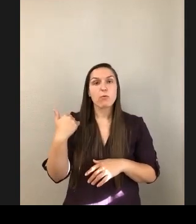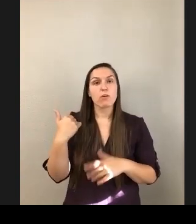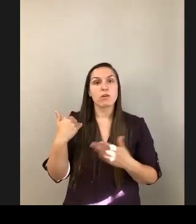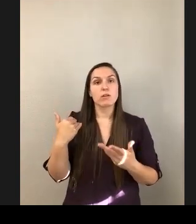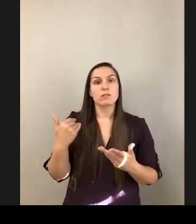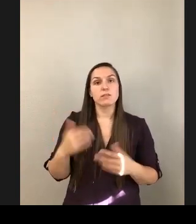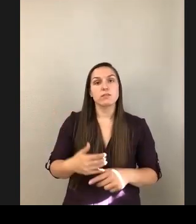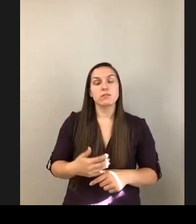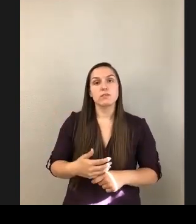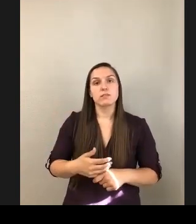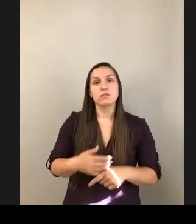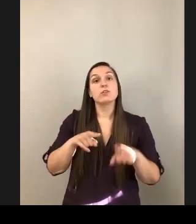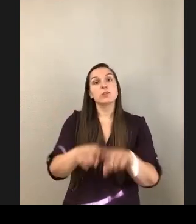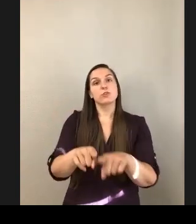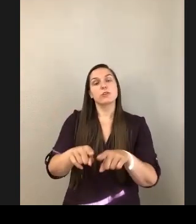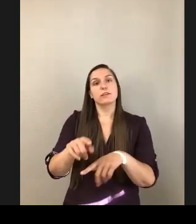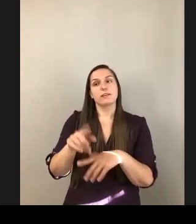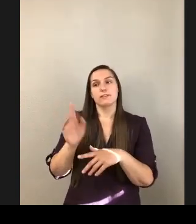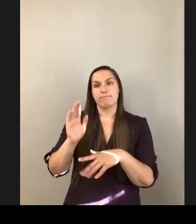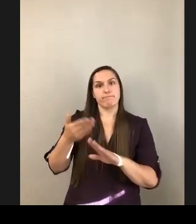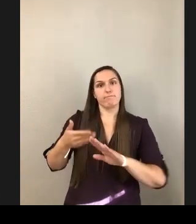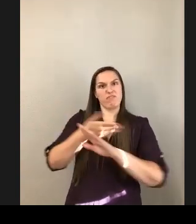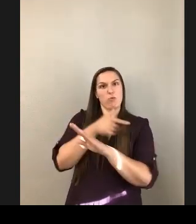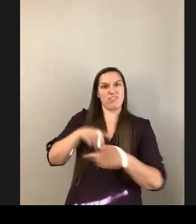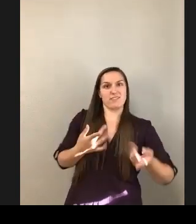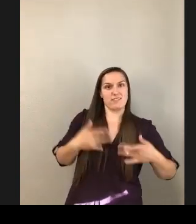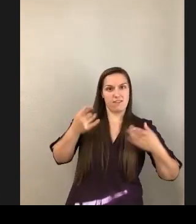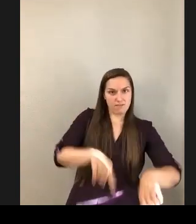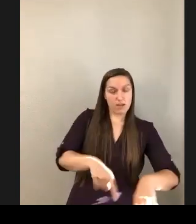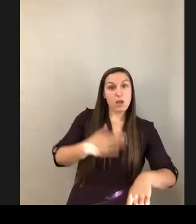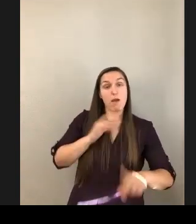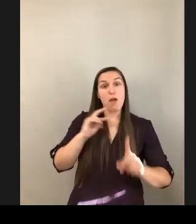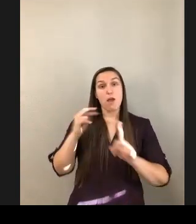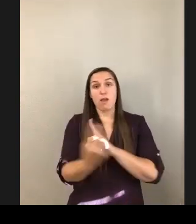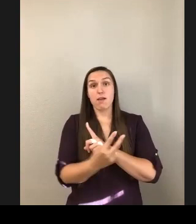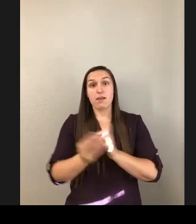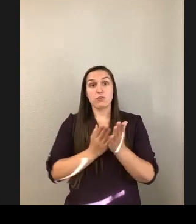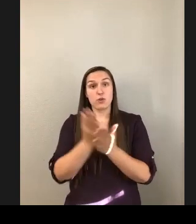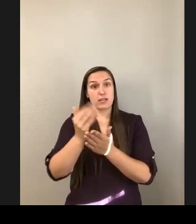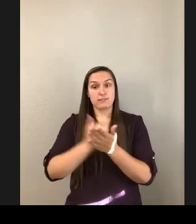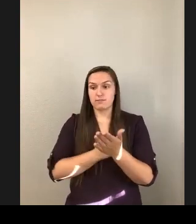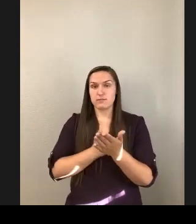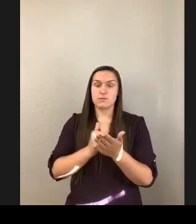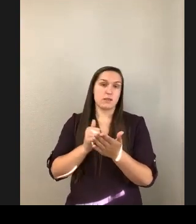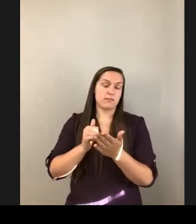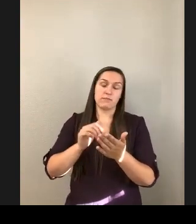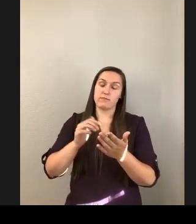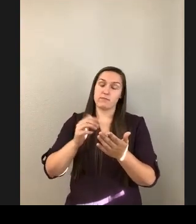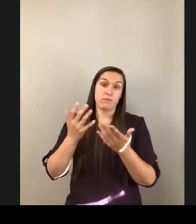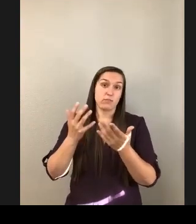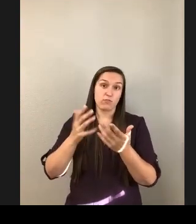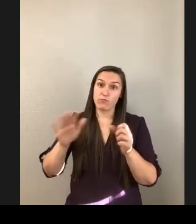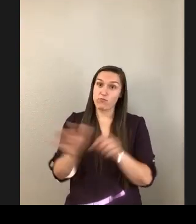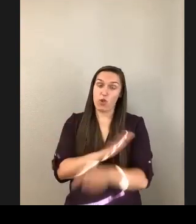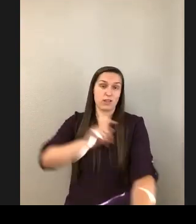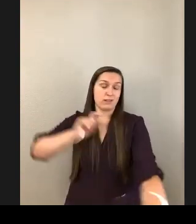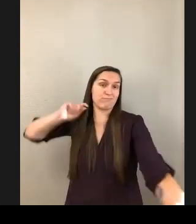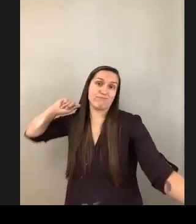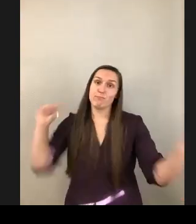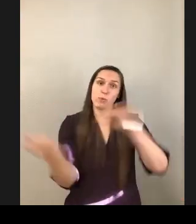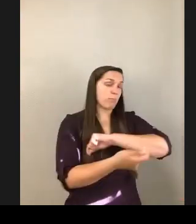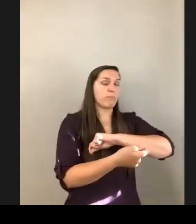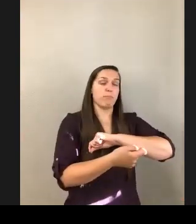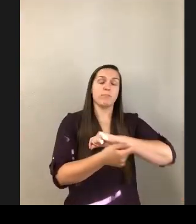estaba hablando anteriormente durante la recepción acerca de mis puntos de vista en cuanto